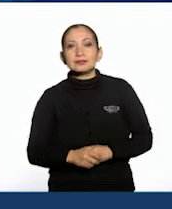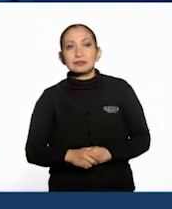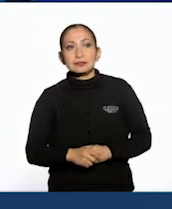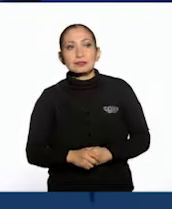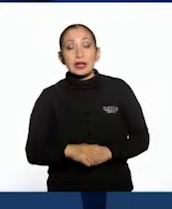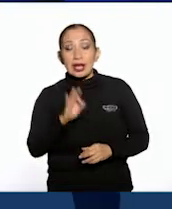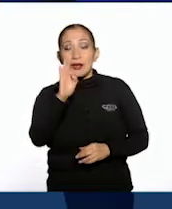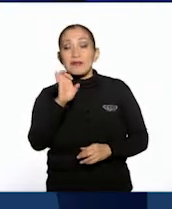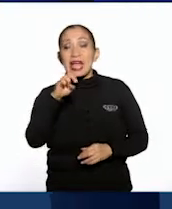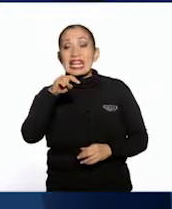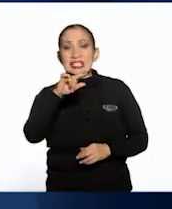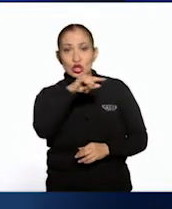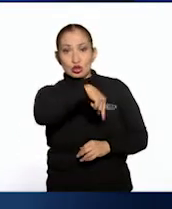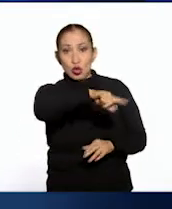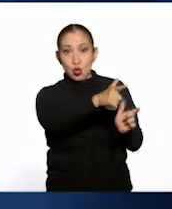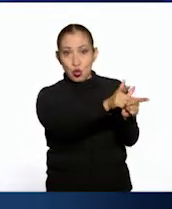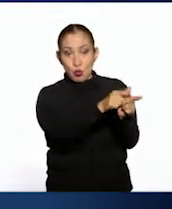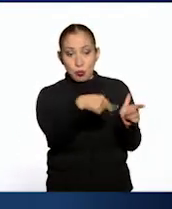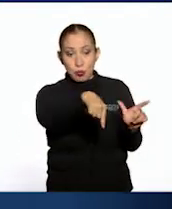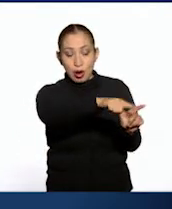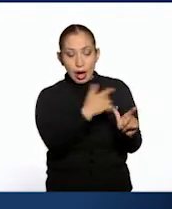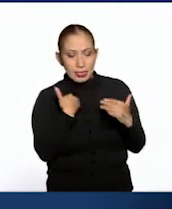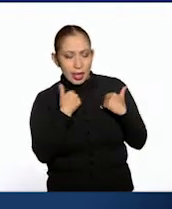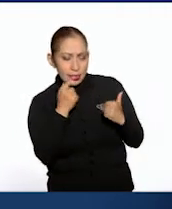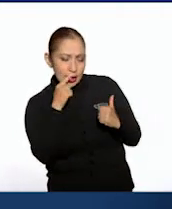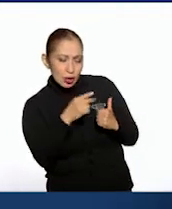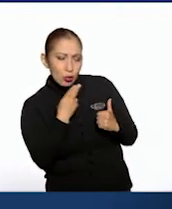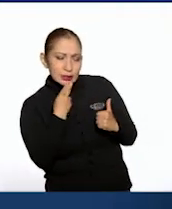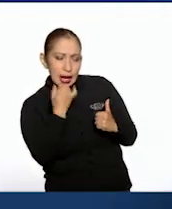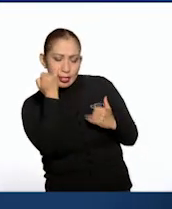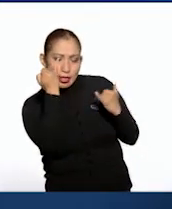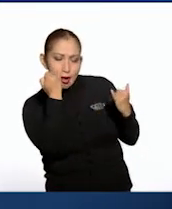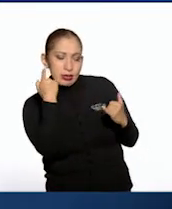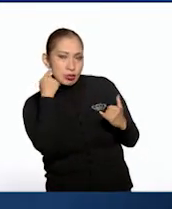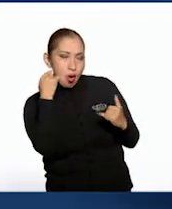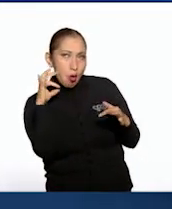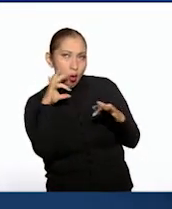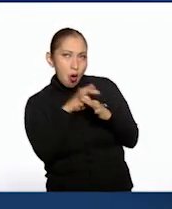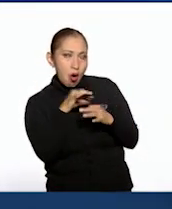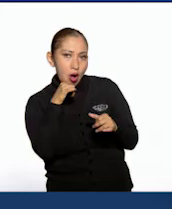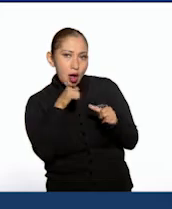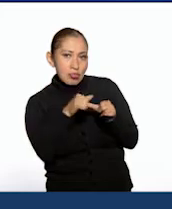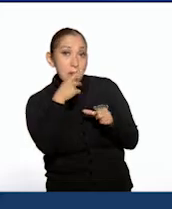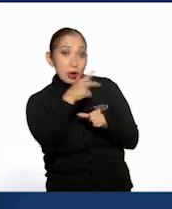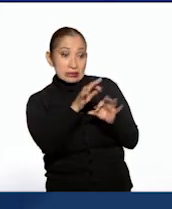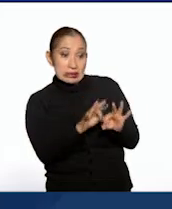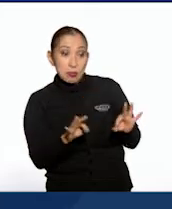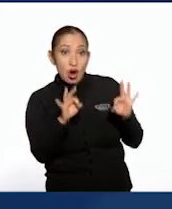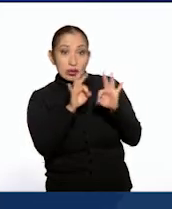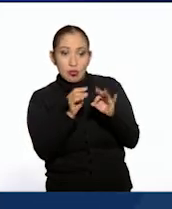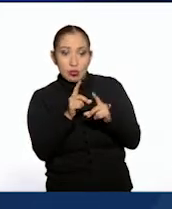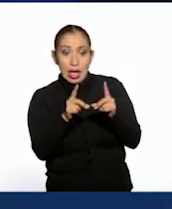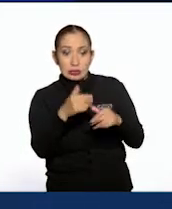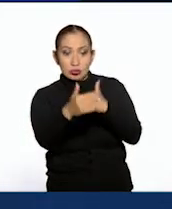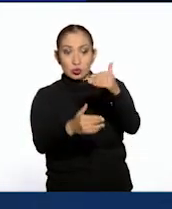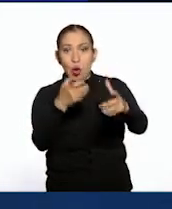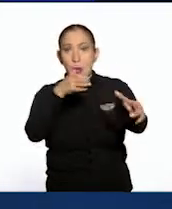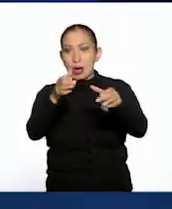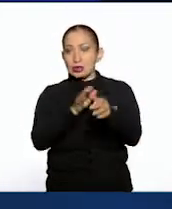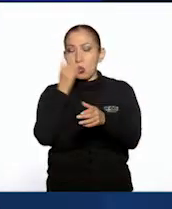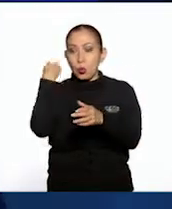Los fenicios fueron los primeros en comprender y aplicar esta idea, porque debido a su importante desarrollo